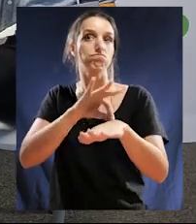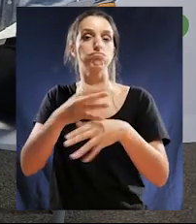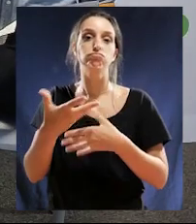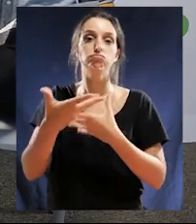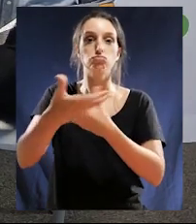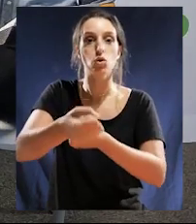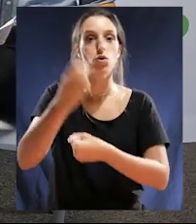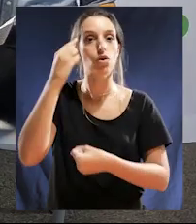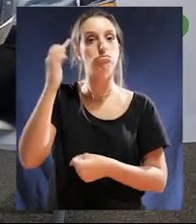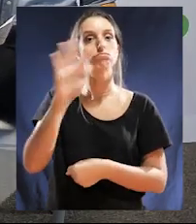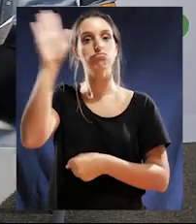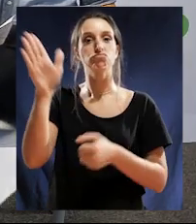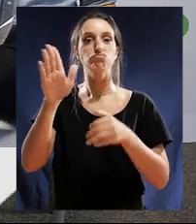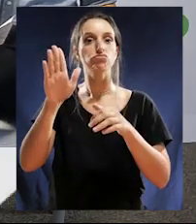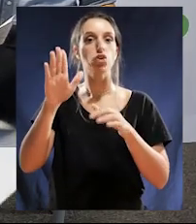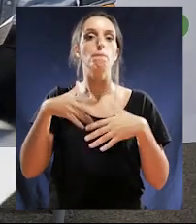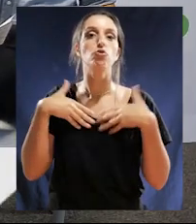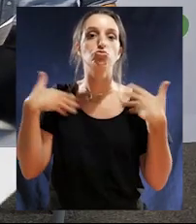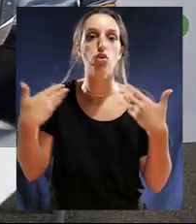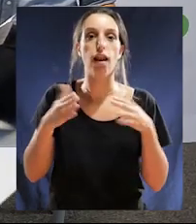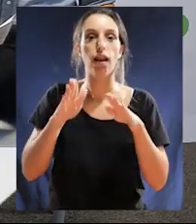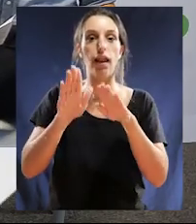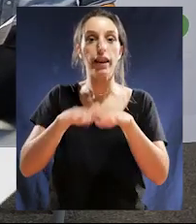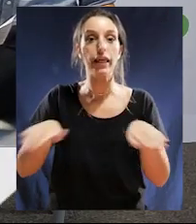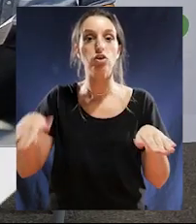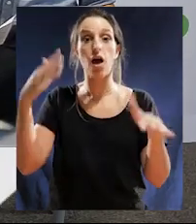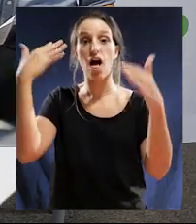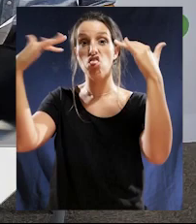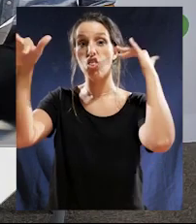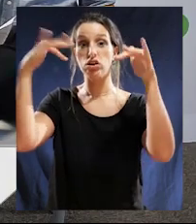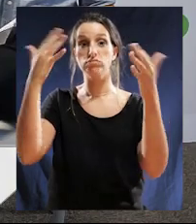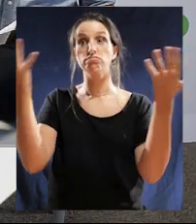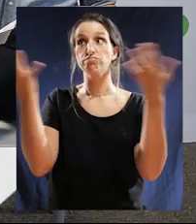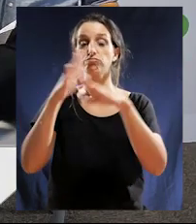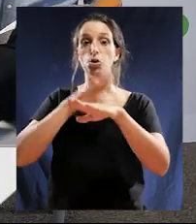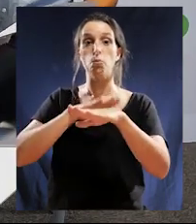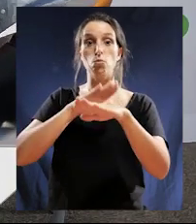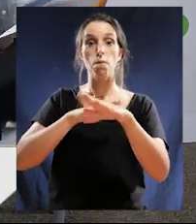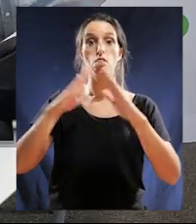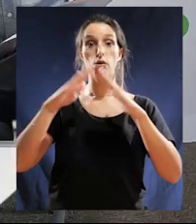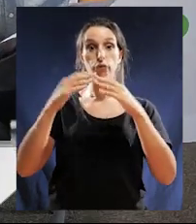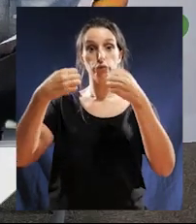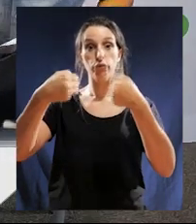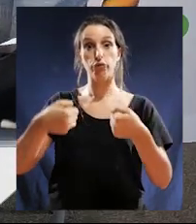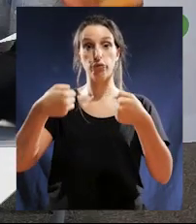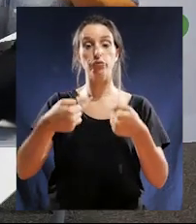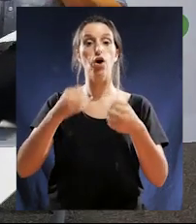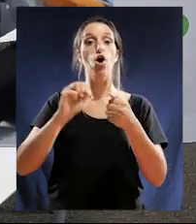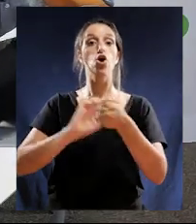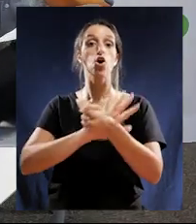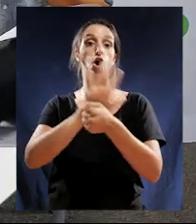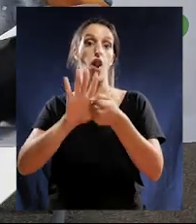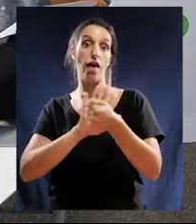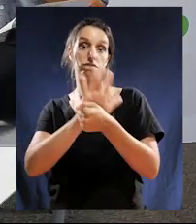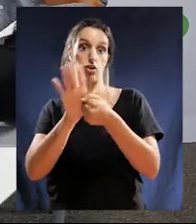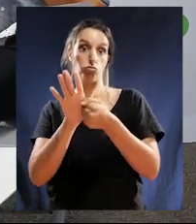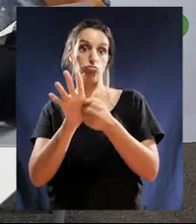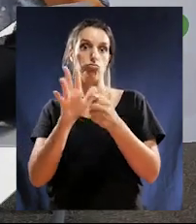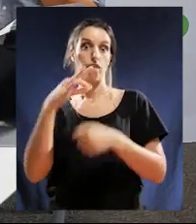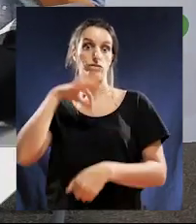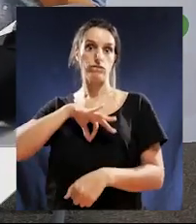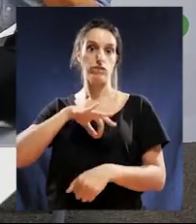apoyo psicoemocional para niños y niñas y adolescentes durante la cuarentena por el coronavirus. Es